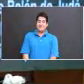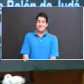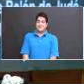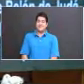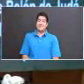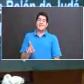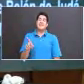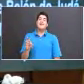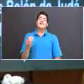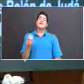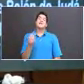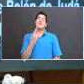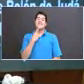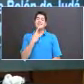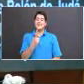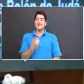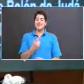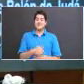¿Qué le dijo?